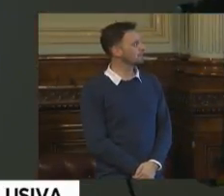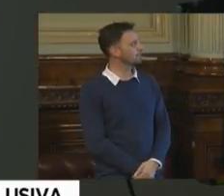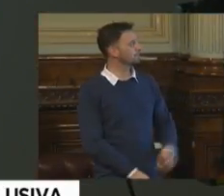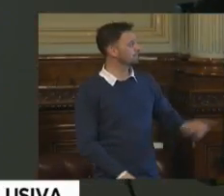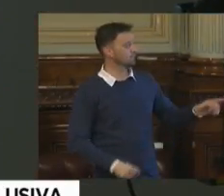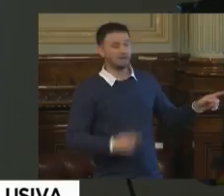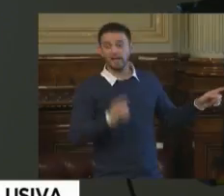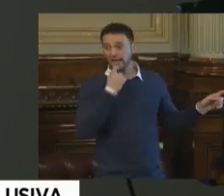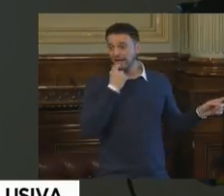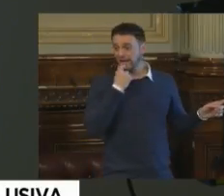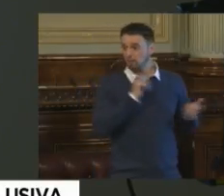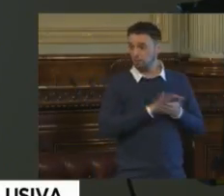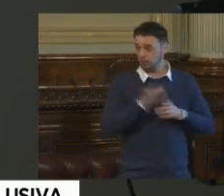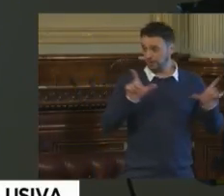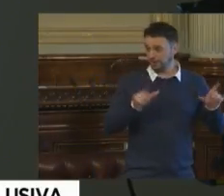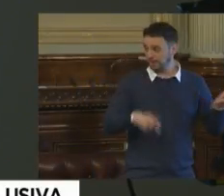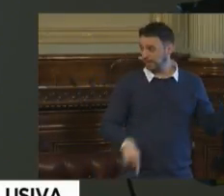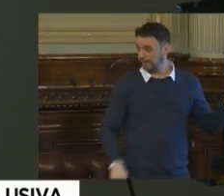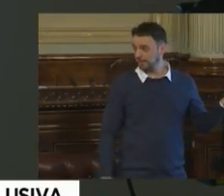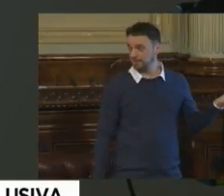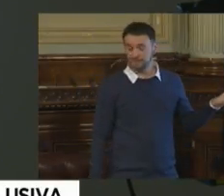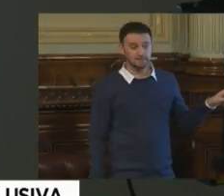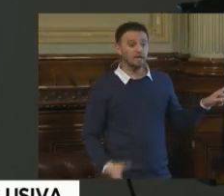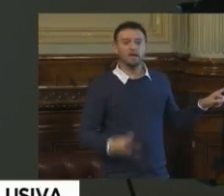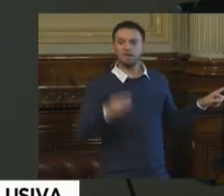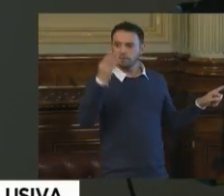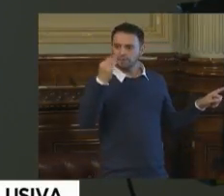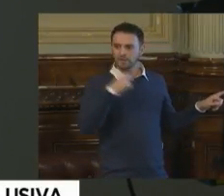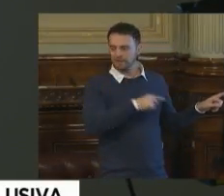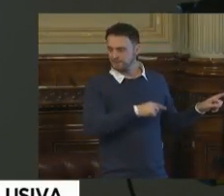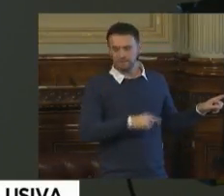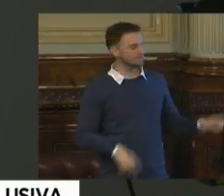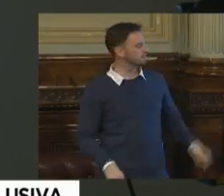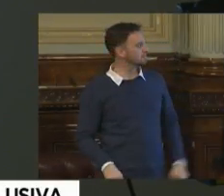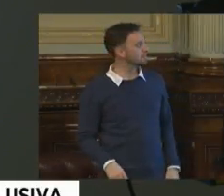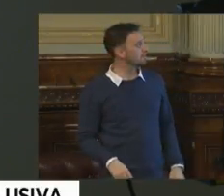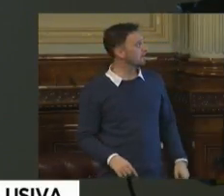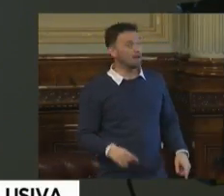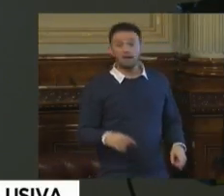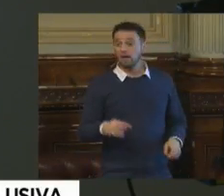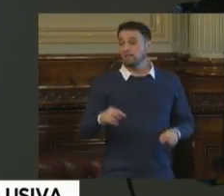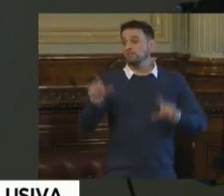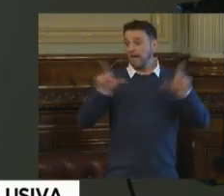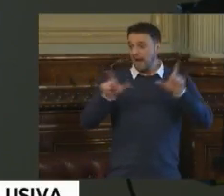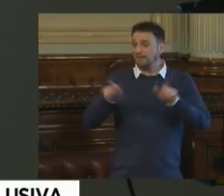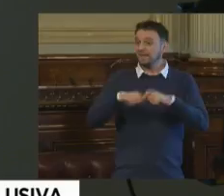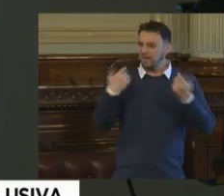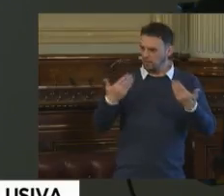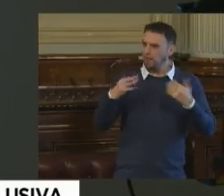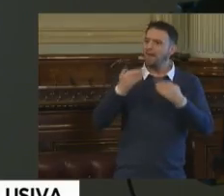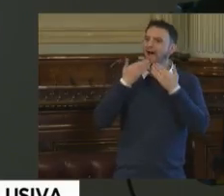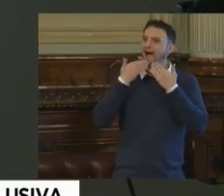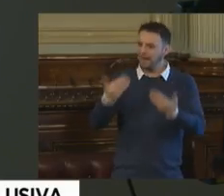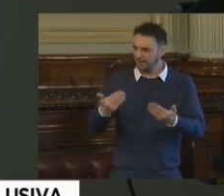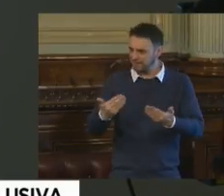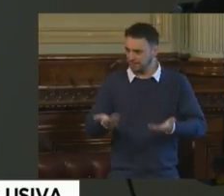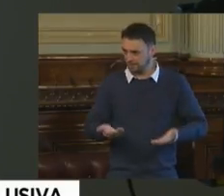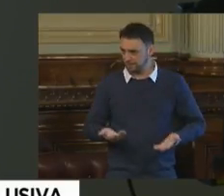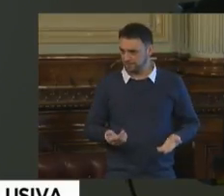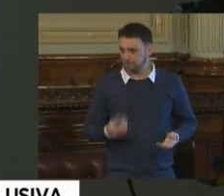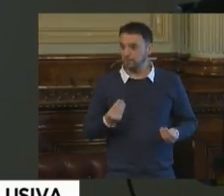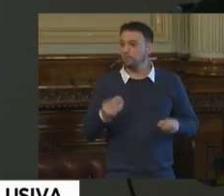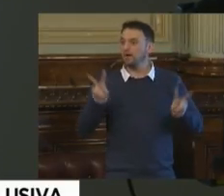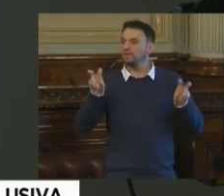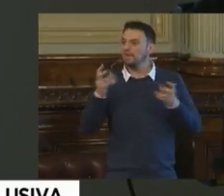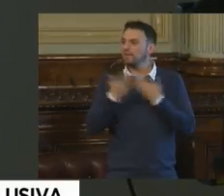ejemplos de lo que veíamos recién en los medios y que muchas veces se nos pasan por alto realmente hay que agradecerle a los medios cada vez hay más presencia